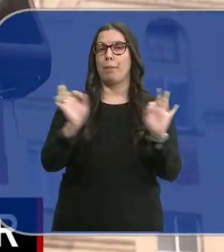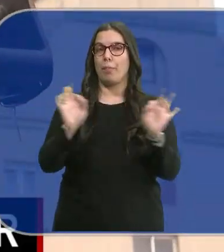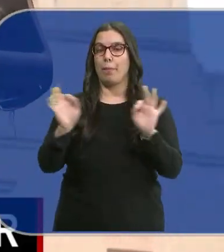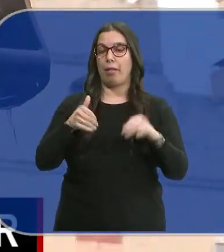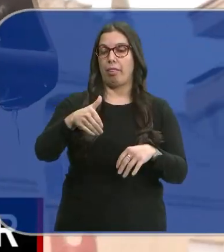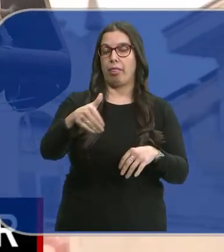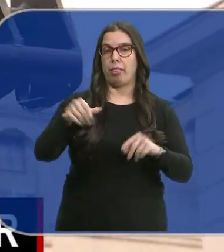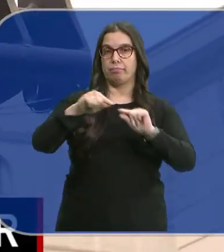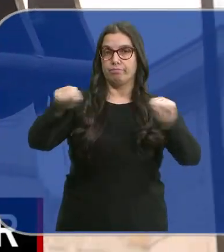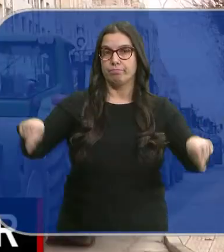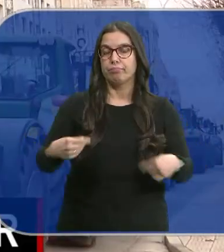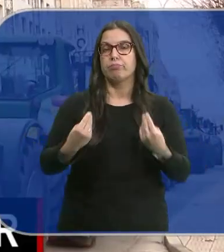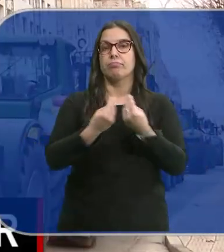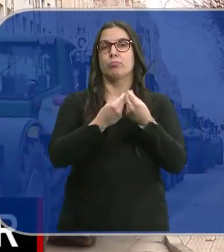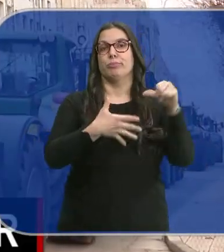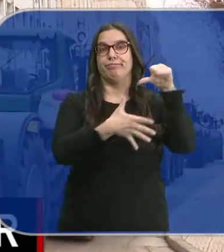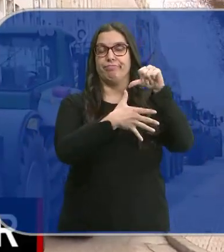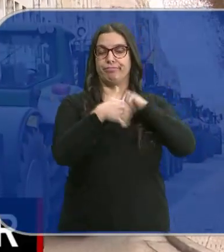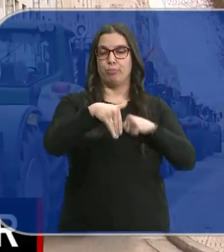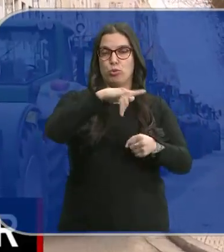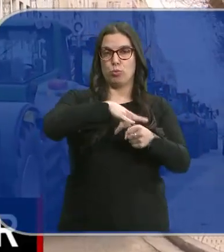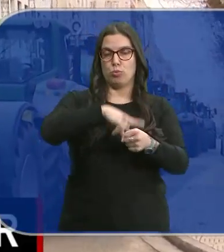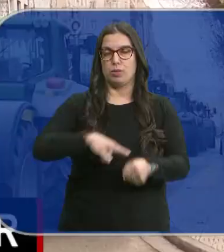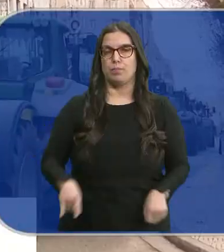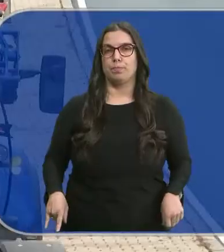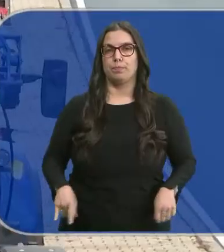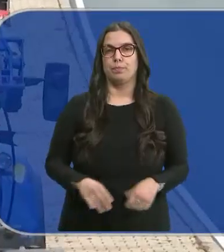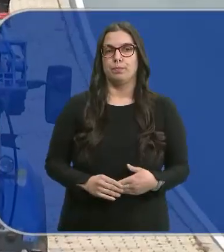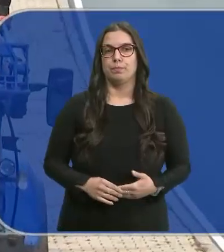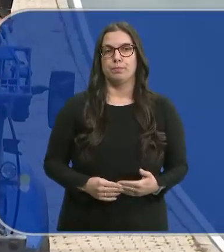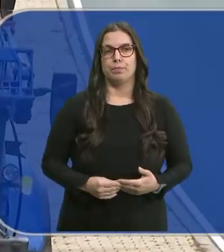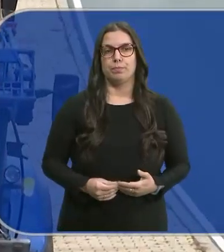previsto firmar con Mercosur el próximo lunes.